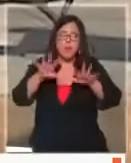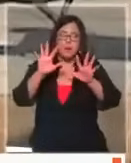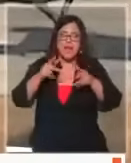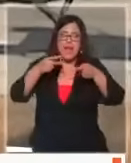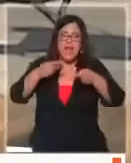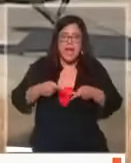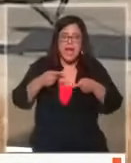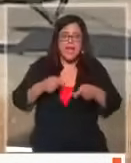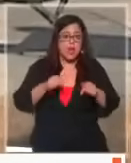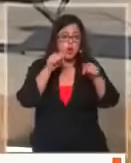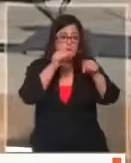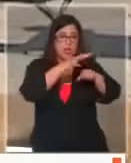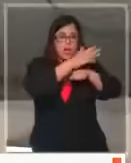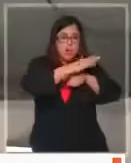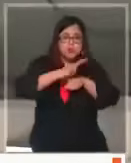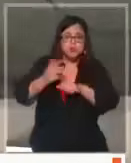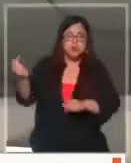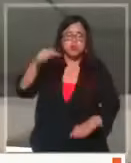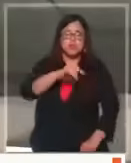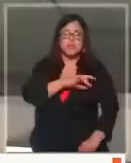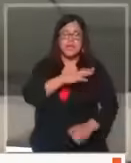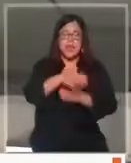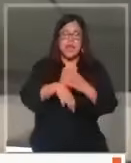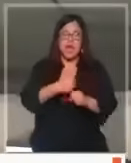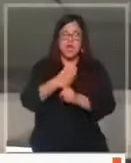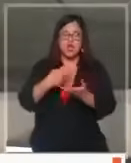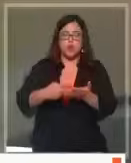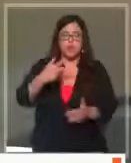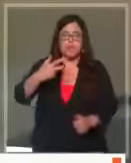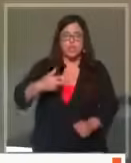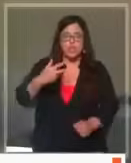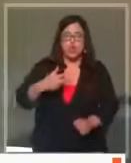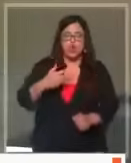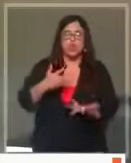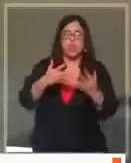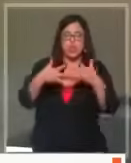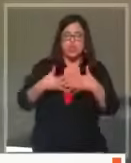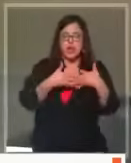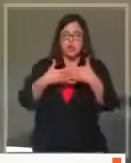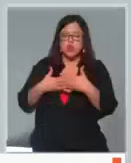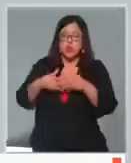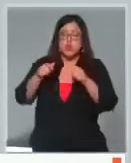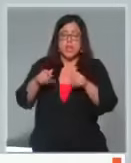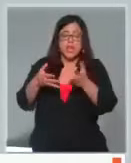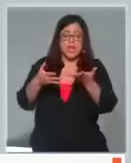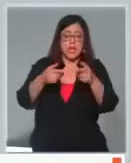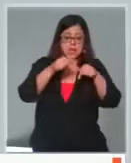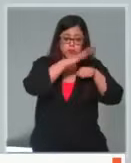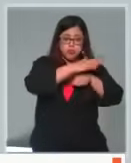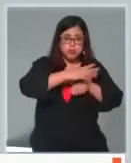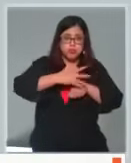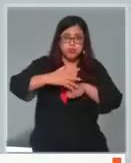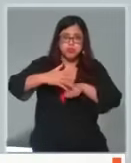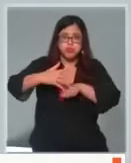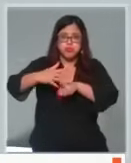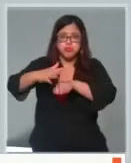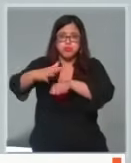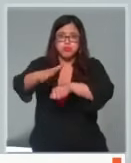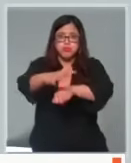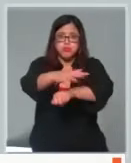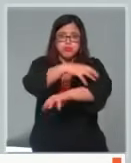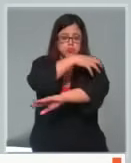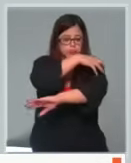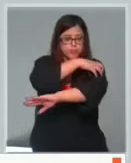Estas aeronaves llegaron a Chile en el 2018 desde Estados Unidos y gracias a su estructura son capaces de recorrer cada rincón de